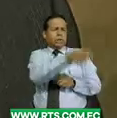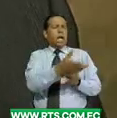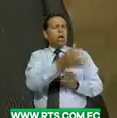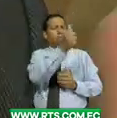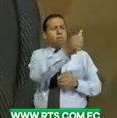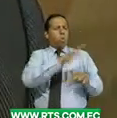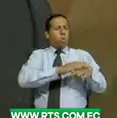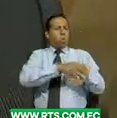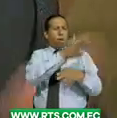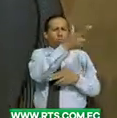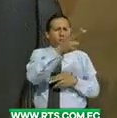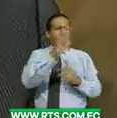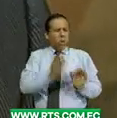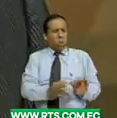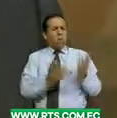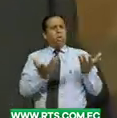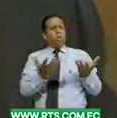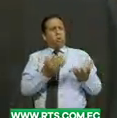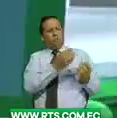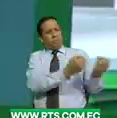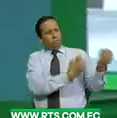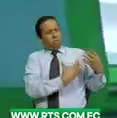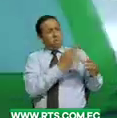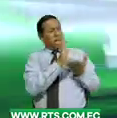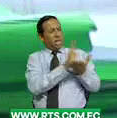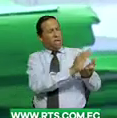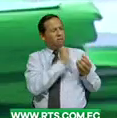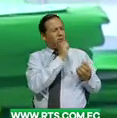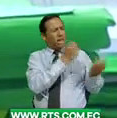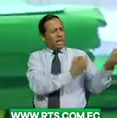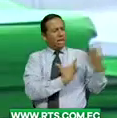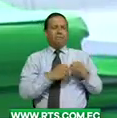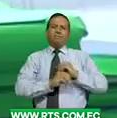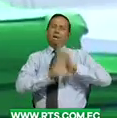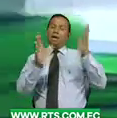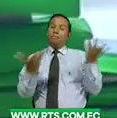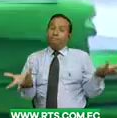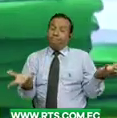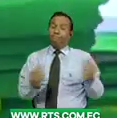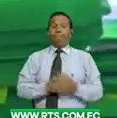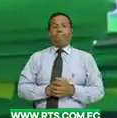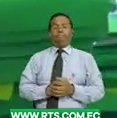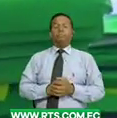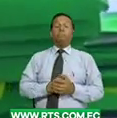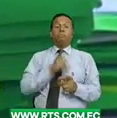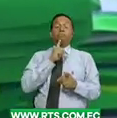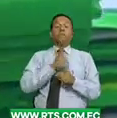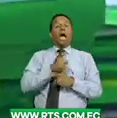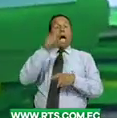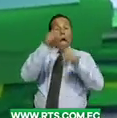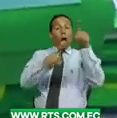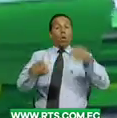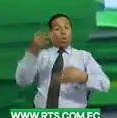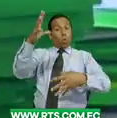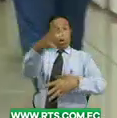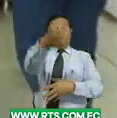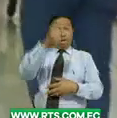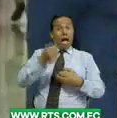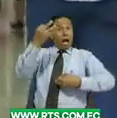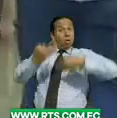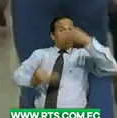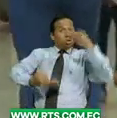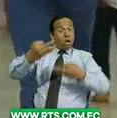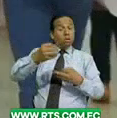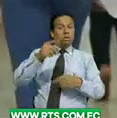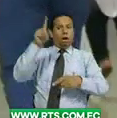El abogado Jorge Sosa cree que la fiscalía y los elementos probatorios que presentan en las audiencias tienen mucha responsabilidad en lo